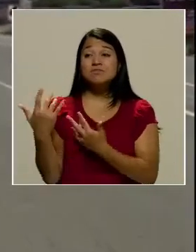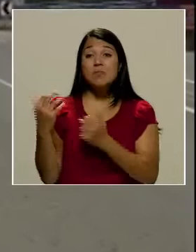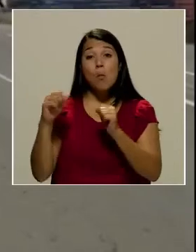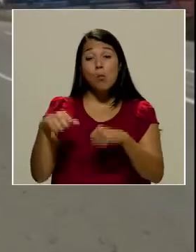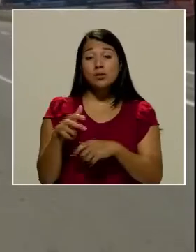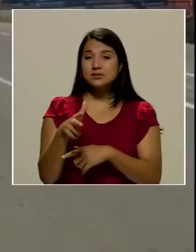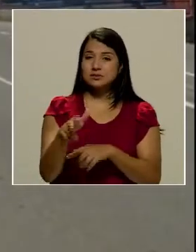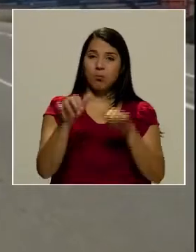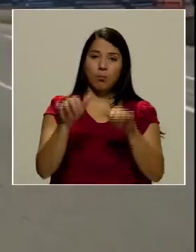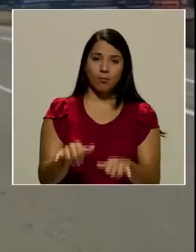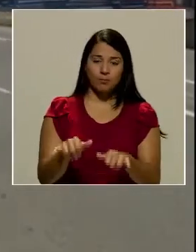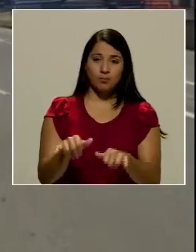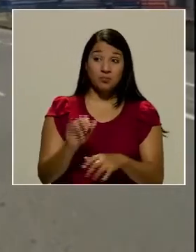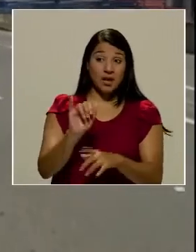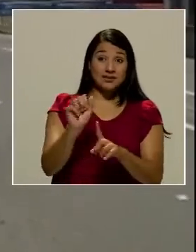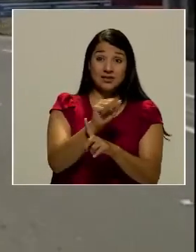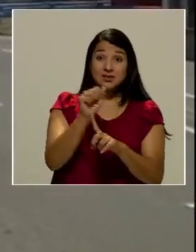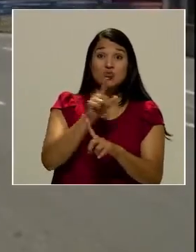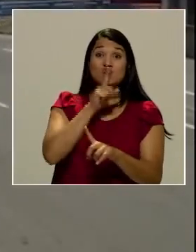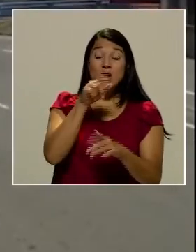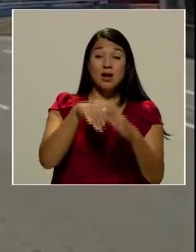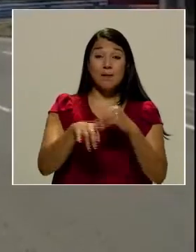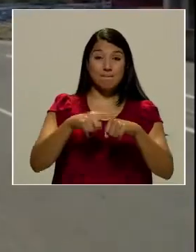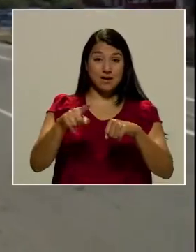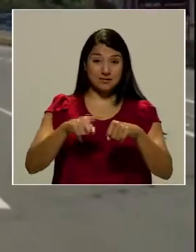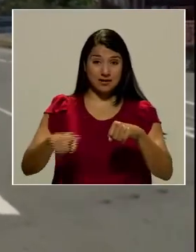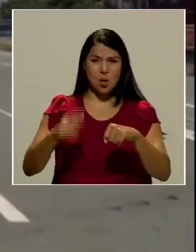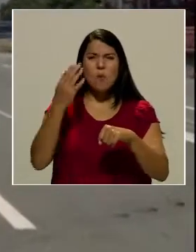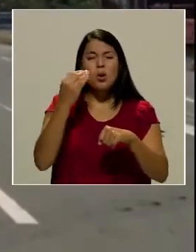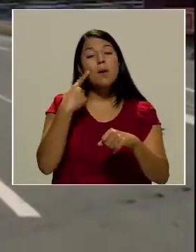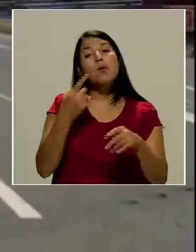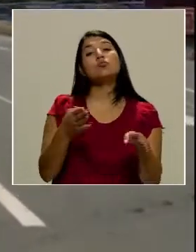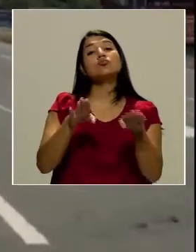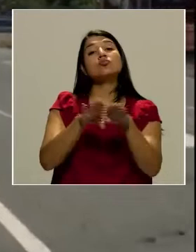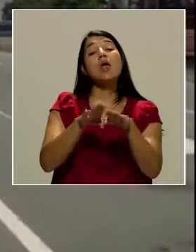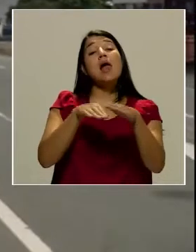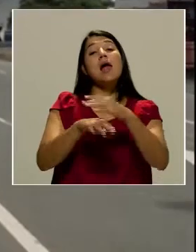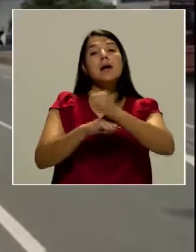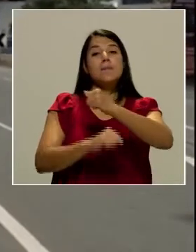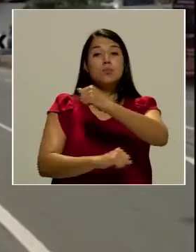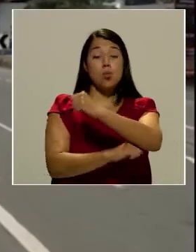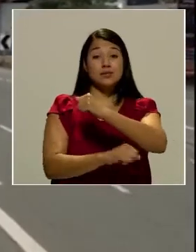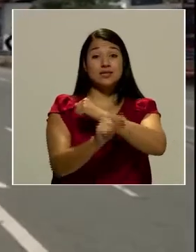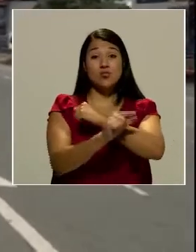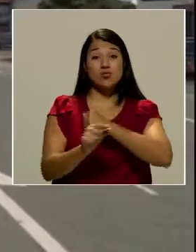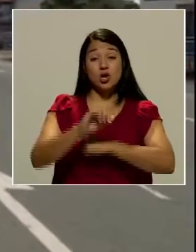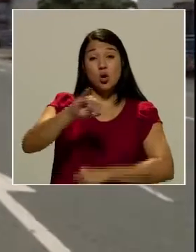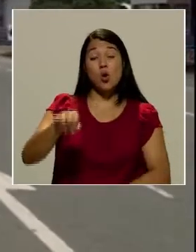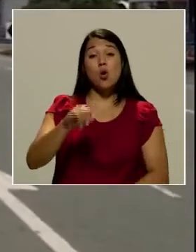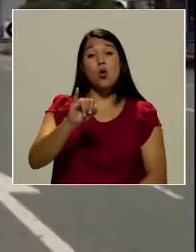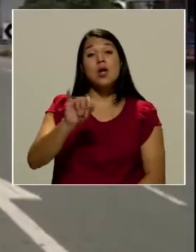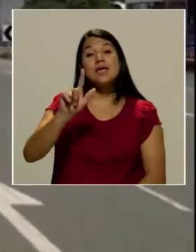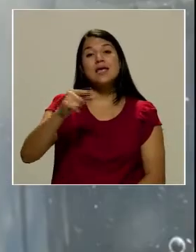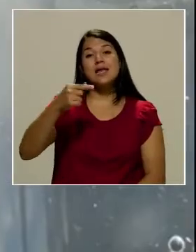destino. Es la realidad que se vive en Pérez Celedón debido al bloqueo en el puente sobre el río Jilguero en San Isidro